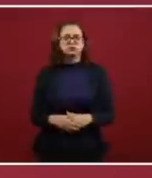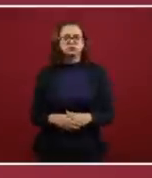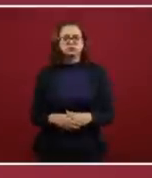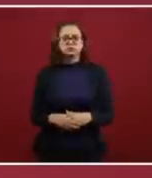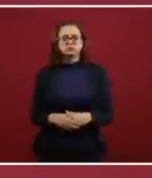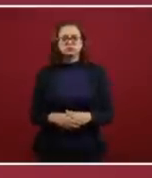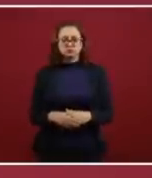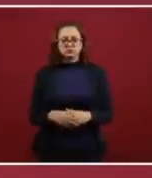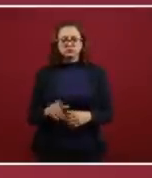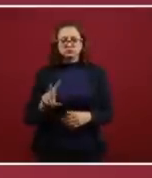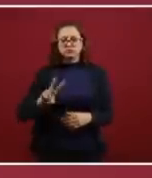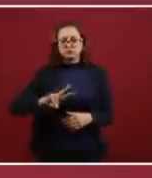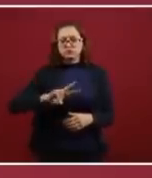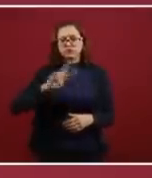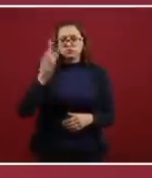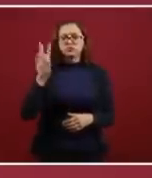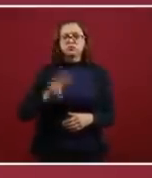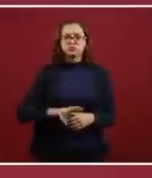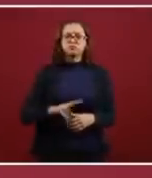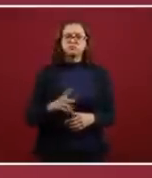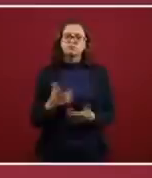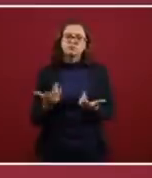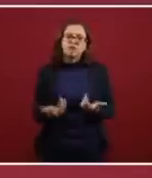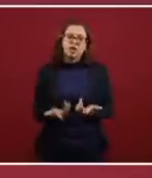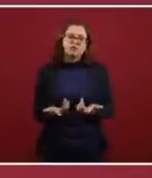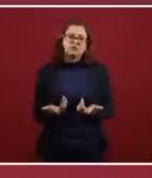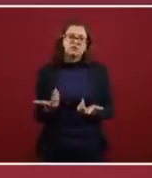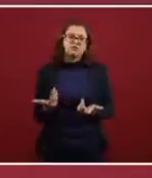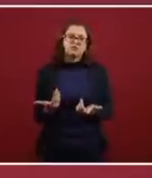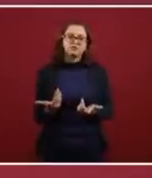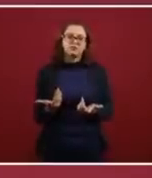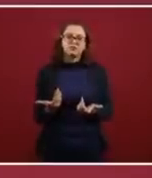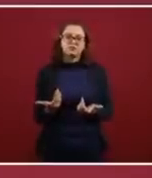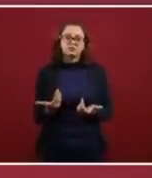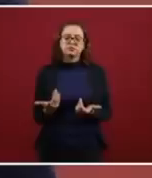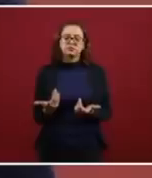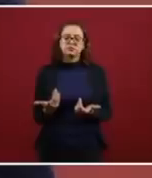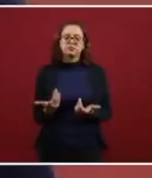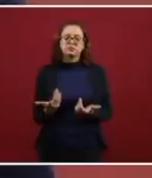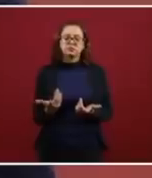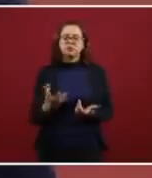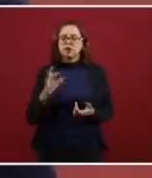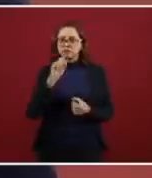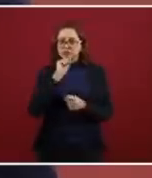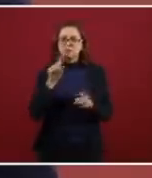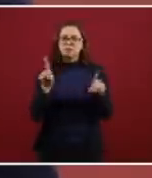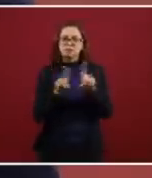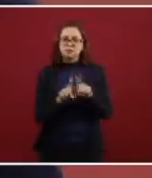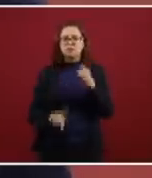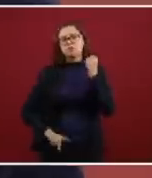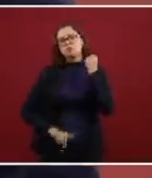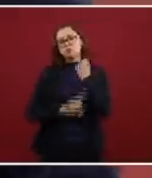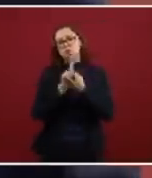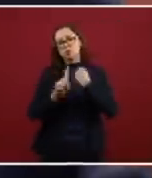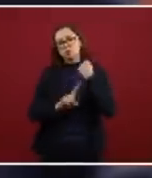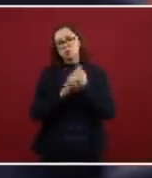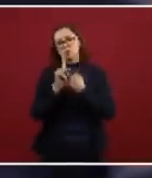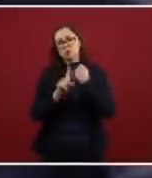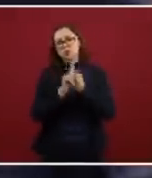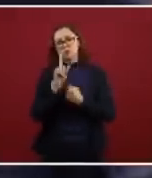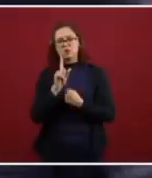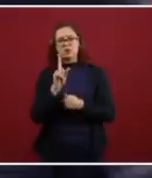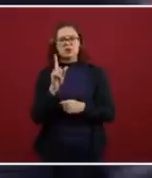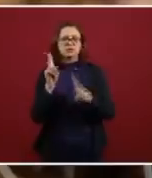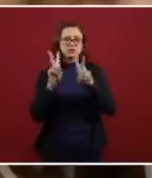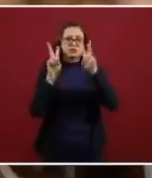Sin duda ha afectado la confrontación por la política